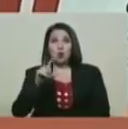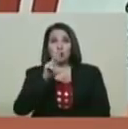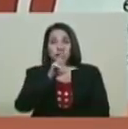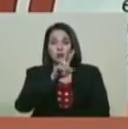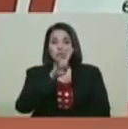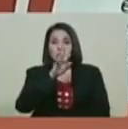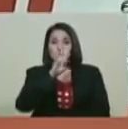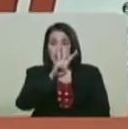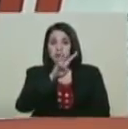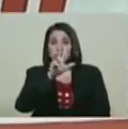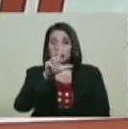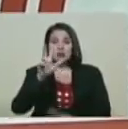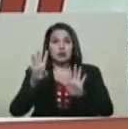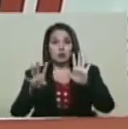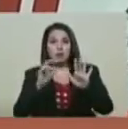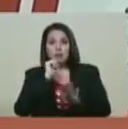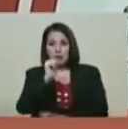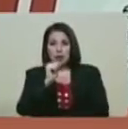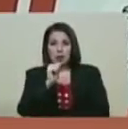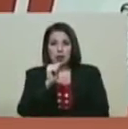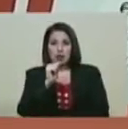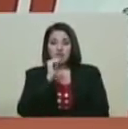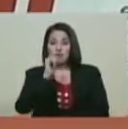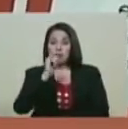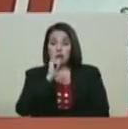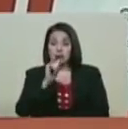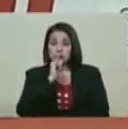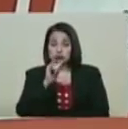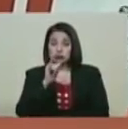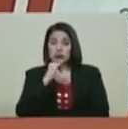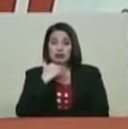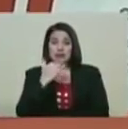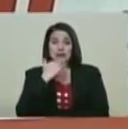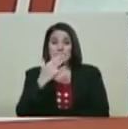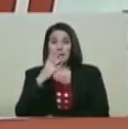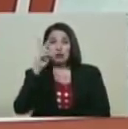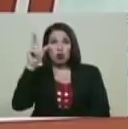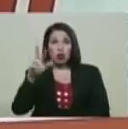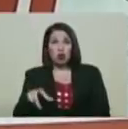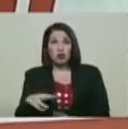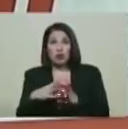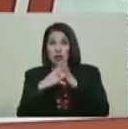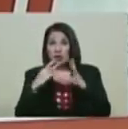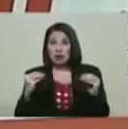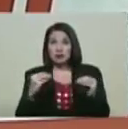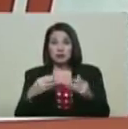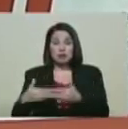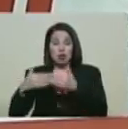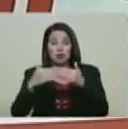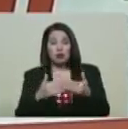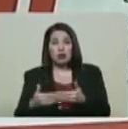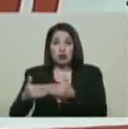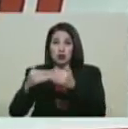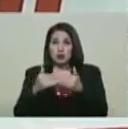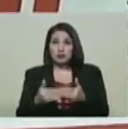439 noticias negativas. Casi todos los días en primera plana de todos los medios de Estados Unidos.